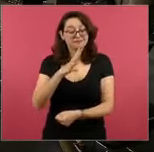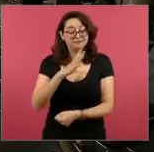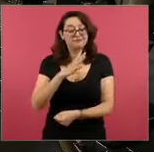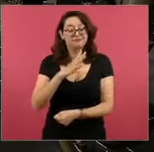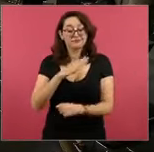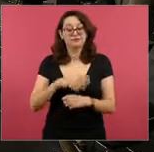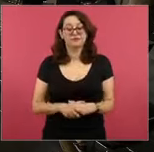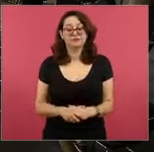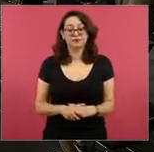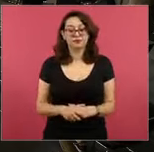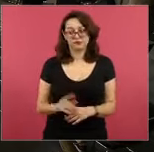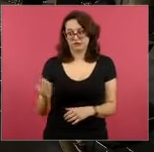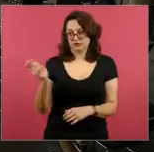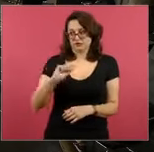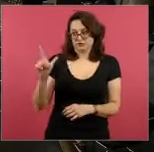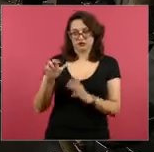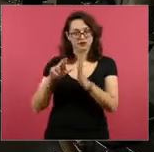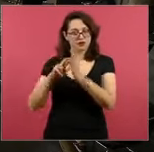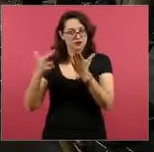otro que me llamó mucho la atención.